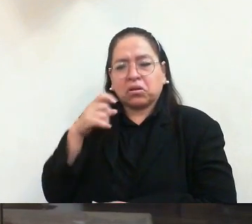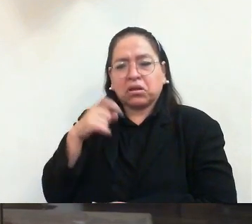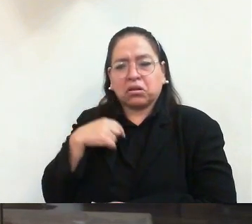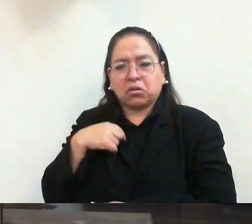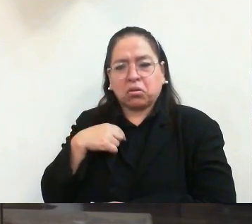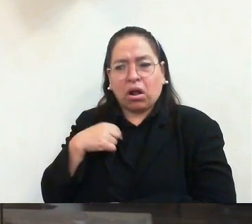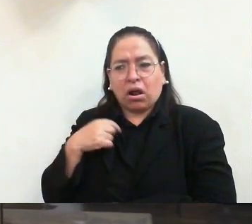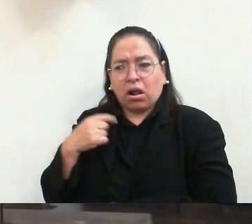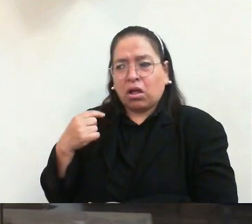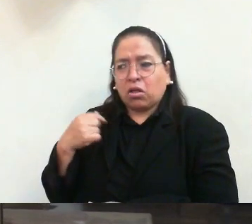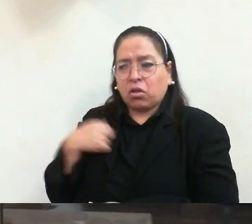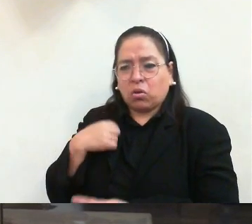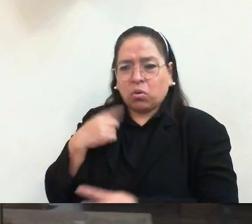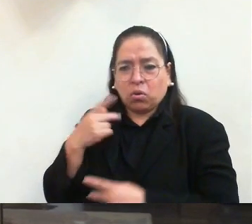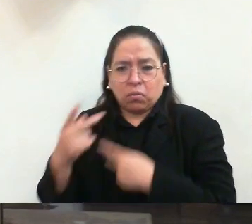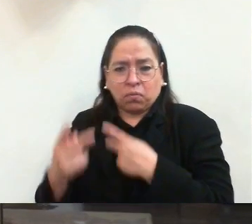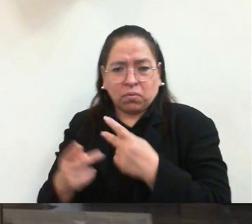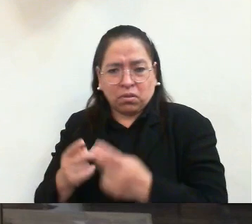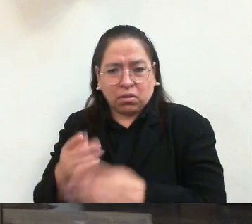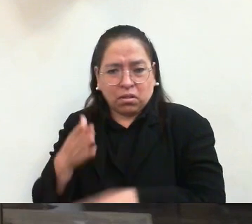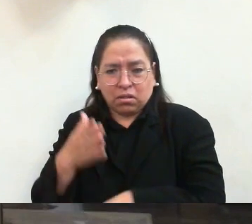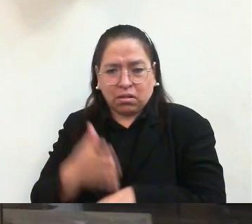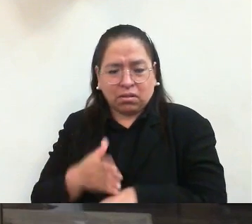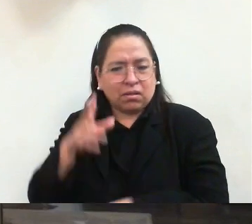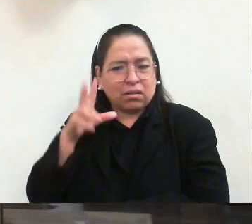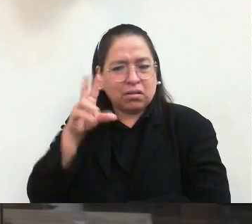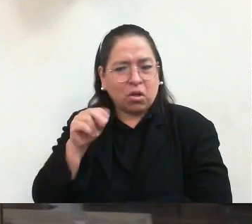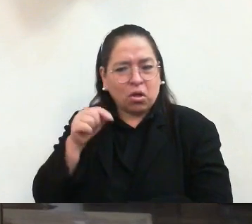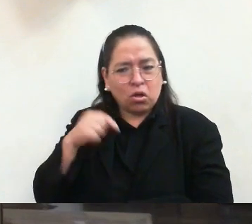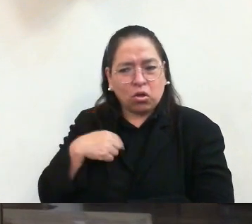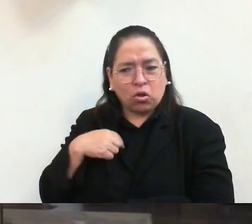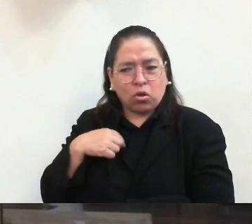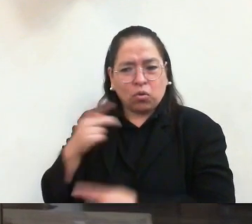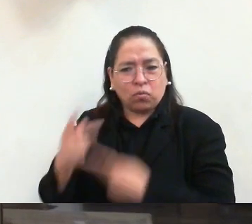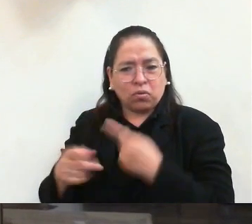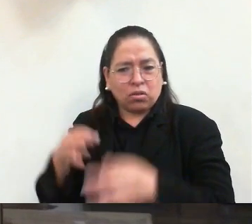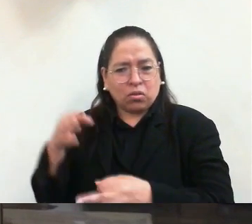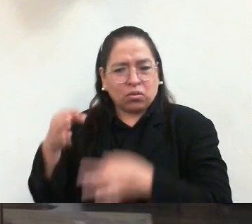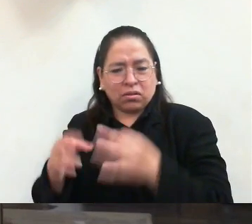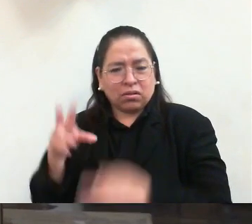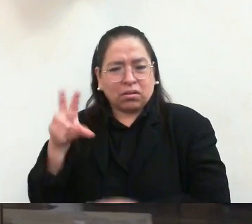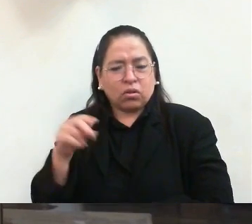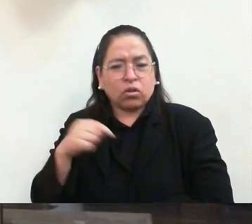condenar yo he venido a salvar